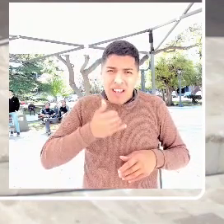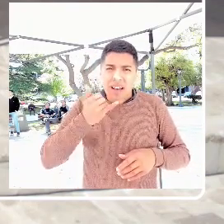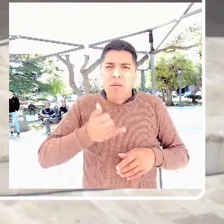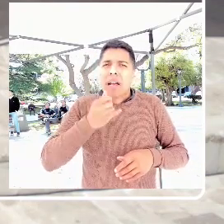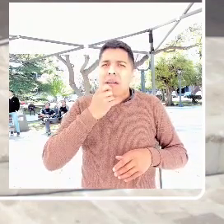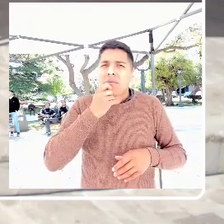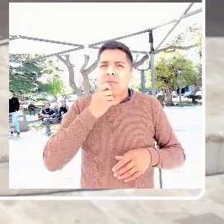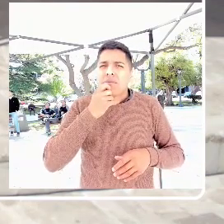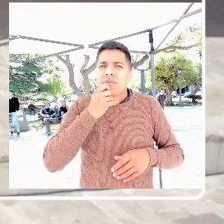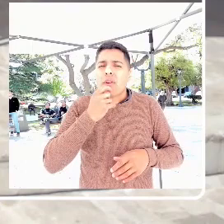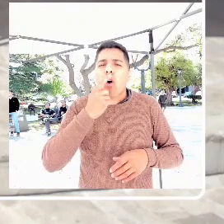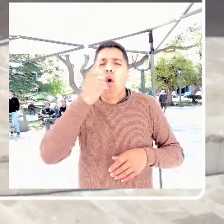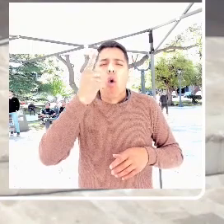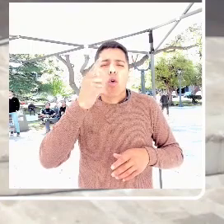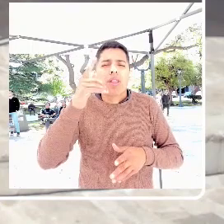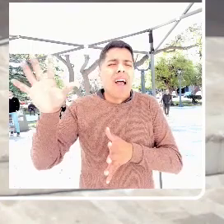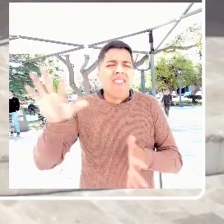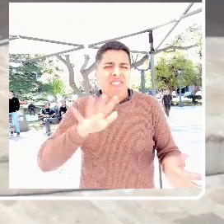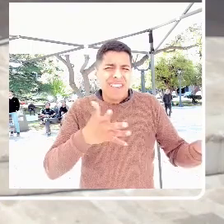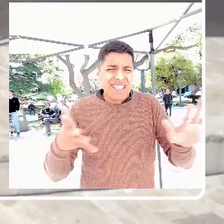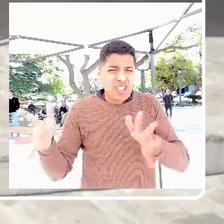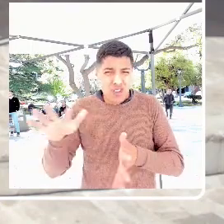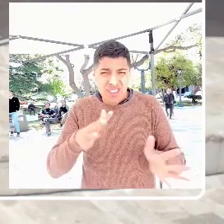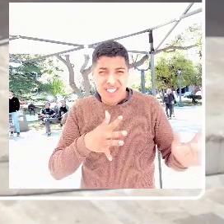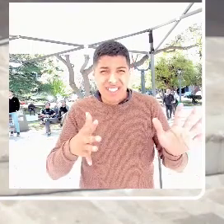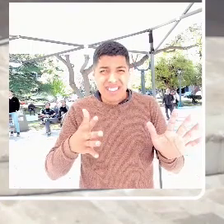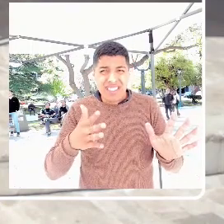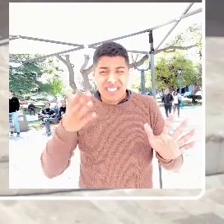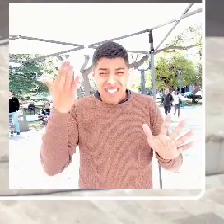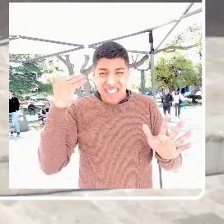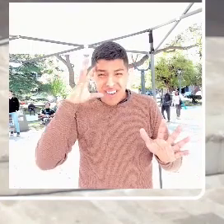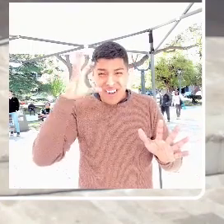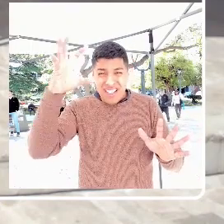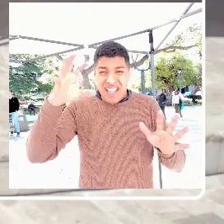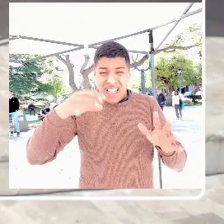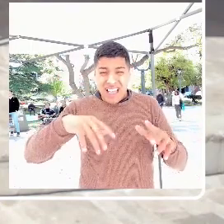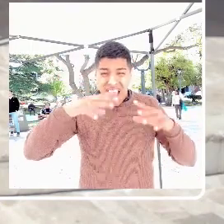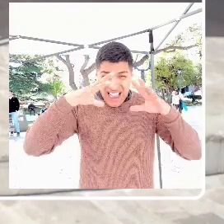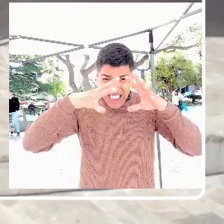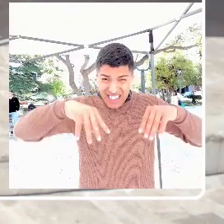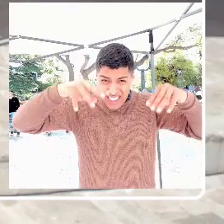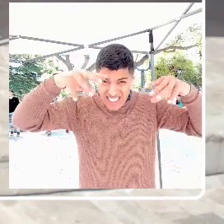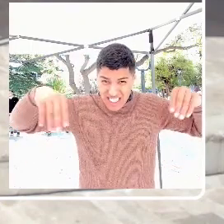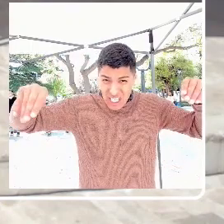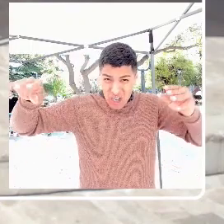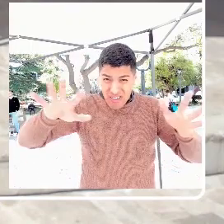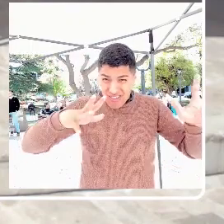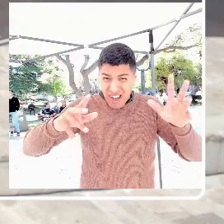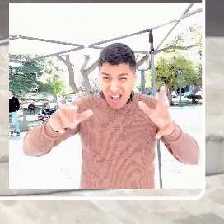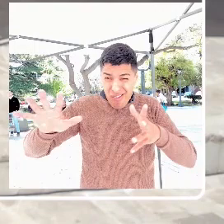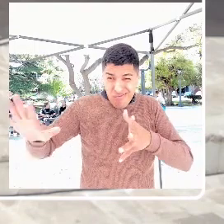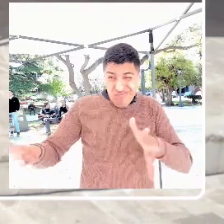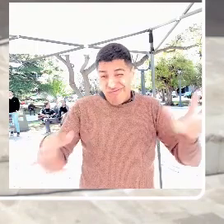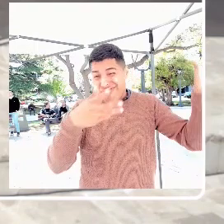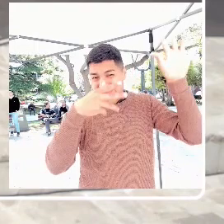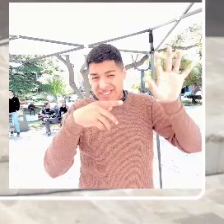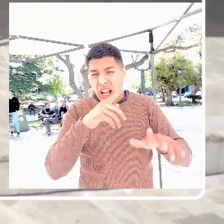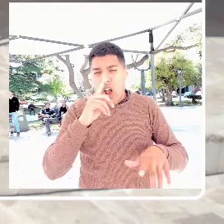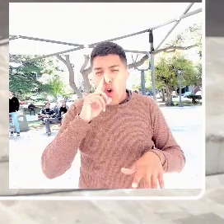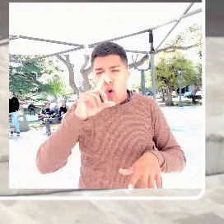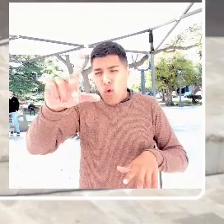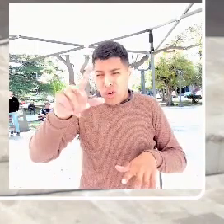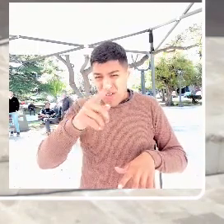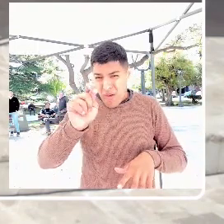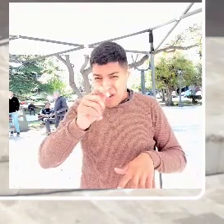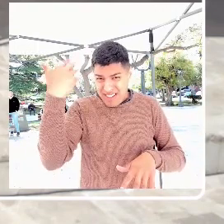que tuvimos, perdón, uno de los grandes vientos que tuvimos cuando se voló la famosa carpa esa del circo, ¿se acuerdan? Allá por julio, montamos un comando incidente donde